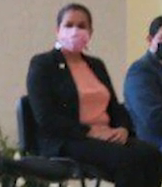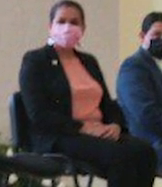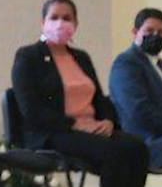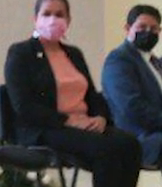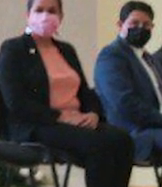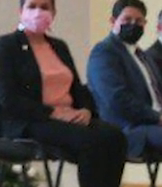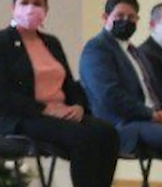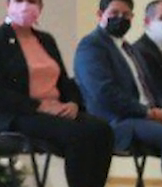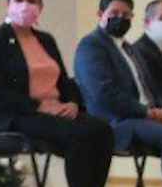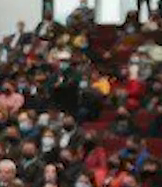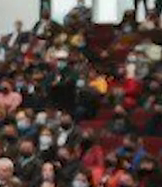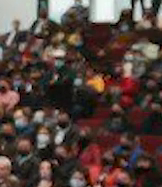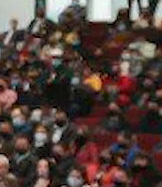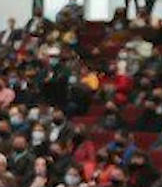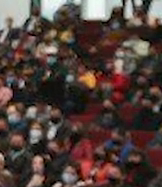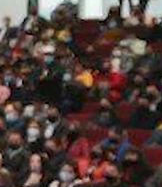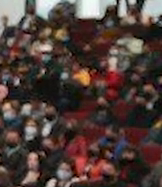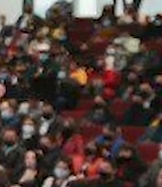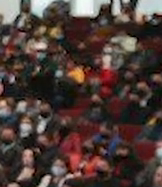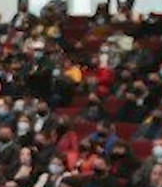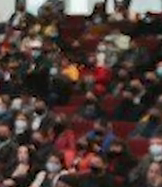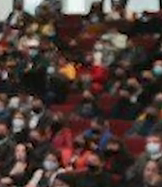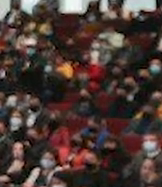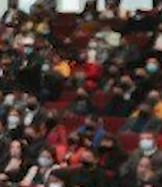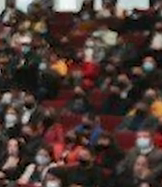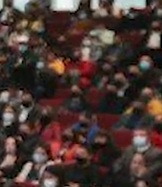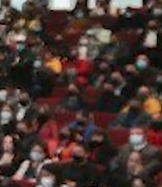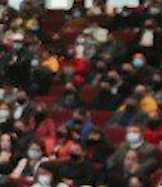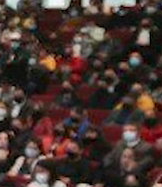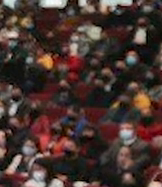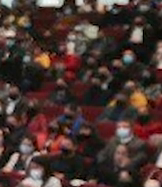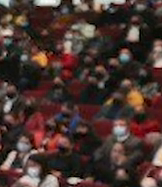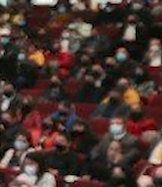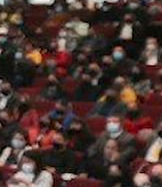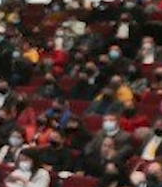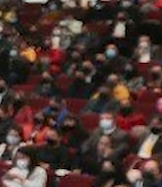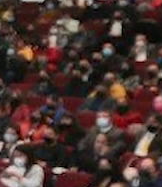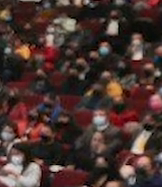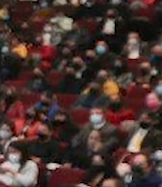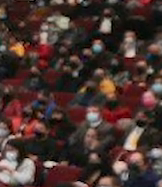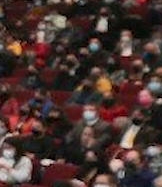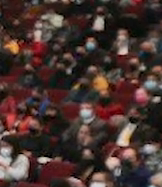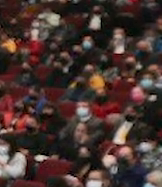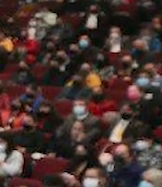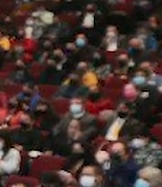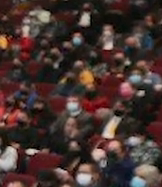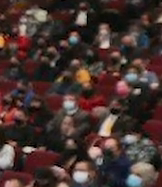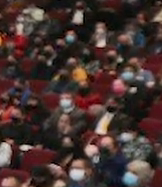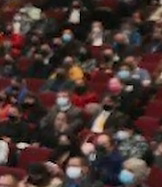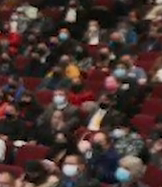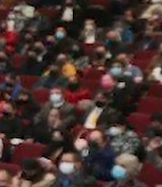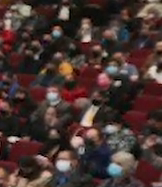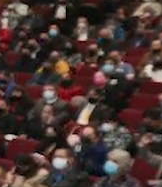el gobernador David Monreal Ávila dejó en claro que el gobierno de Zacatecas implementó medidas de austeridad republicana